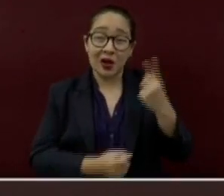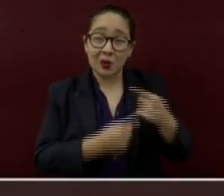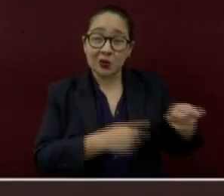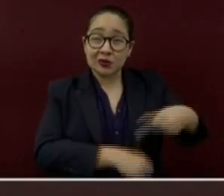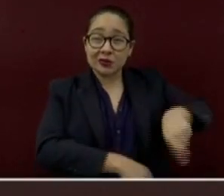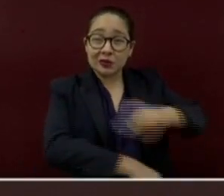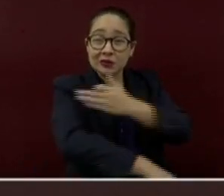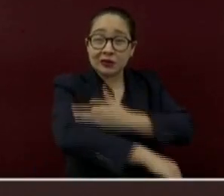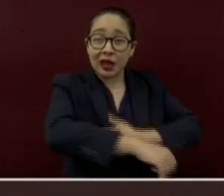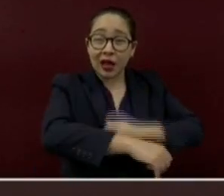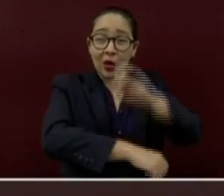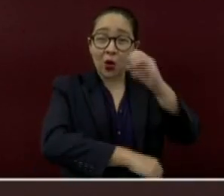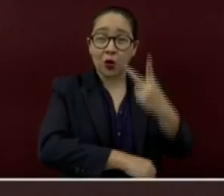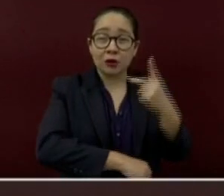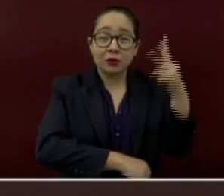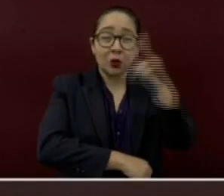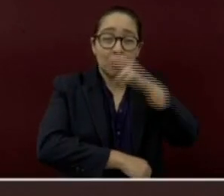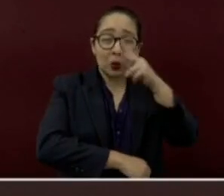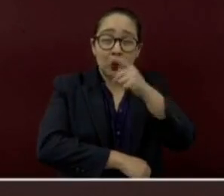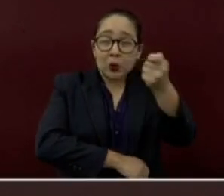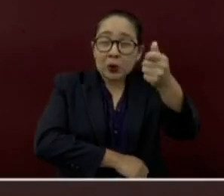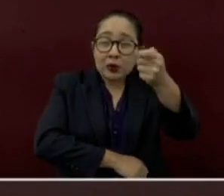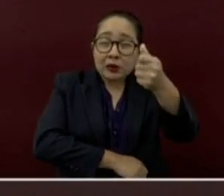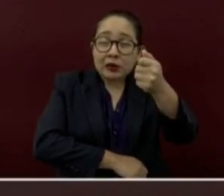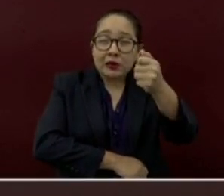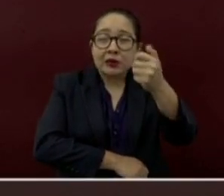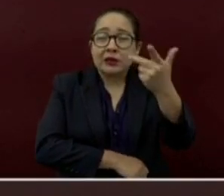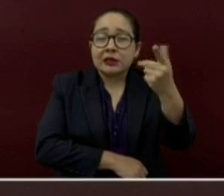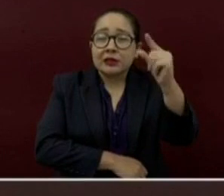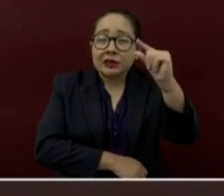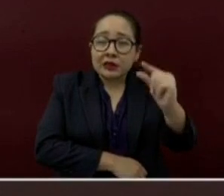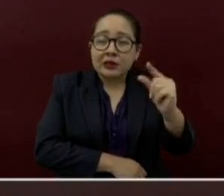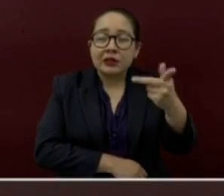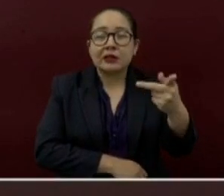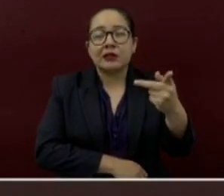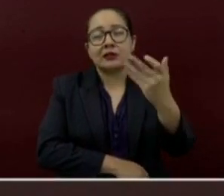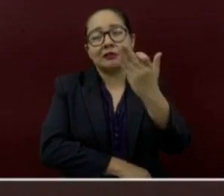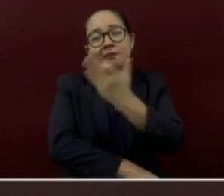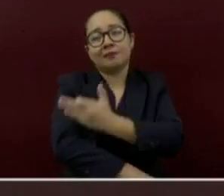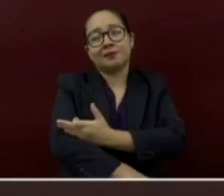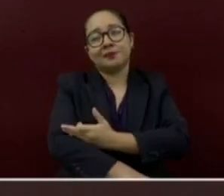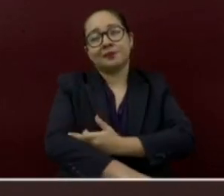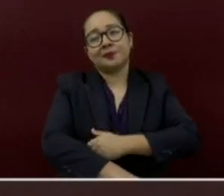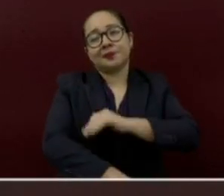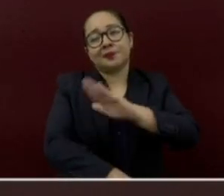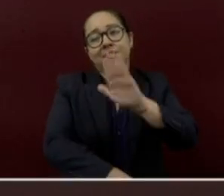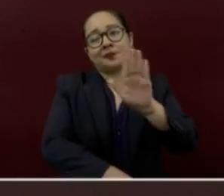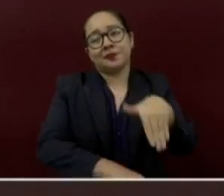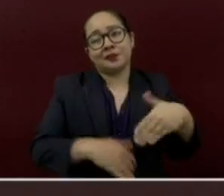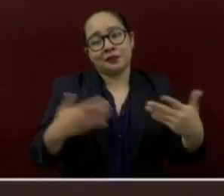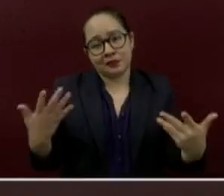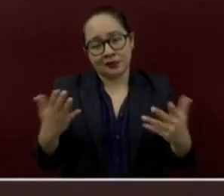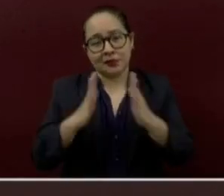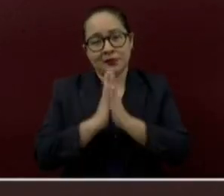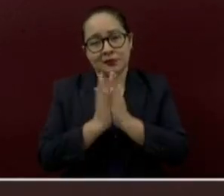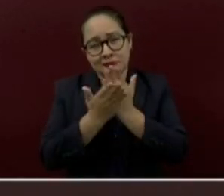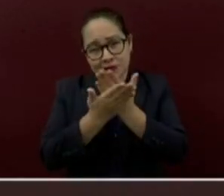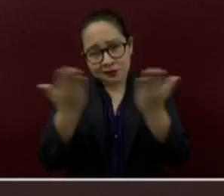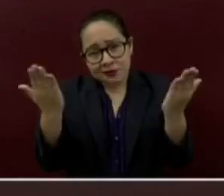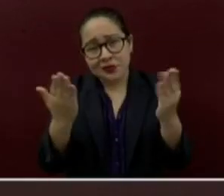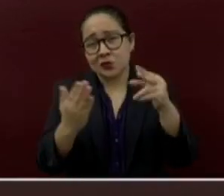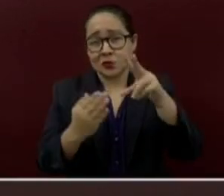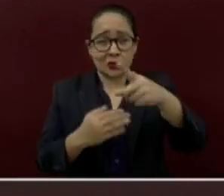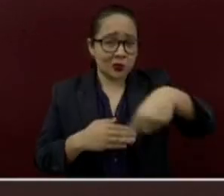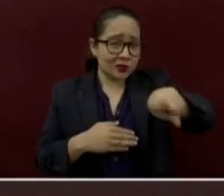el desenlace ya es total familia veracruzana no permitan que eso pase